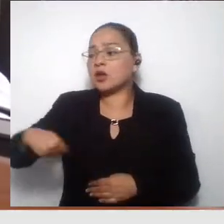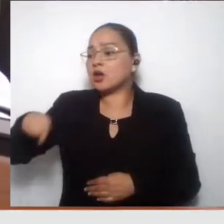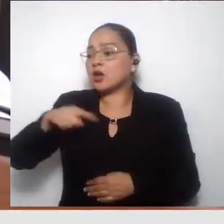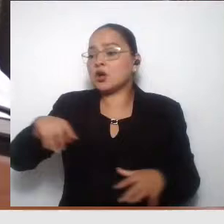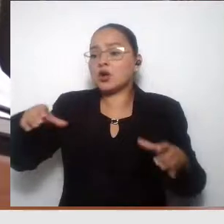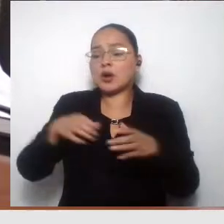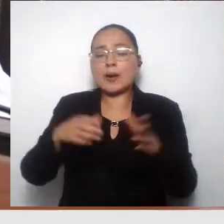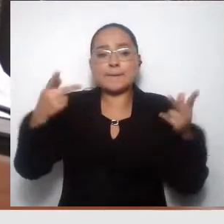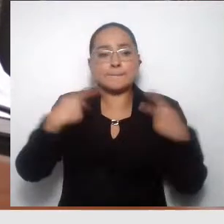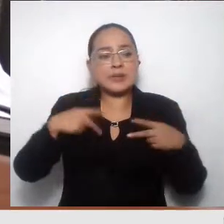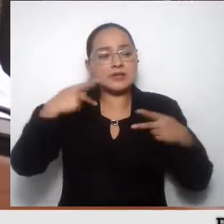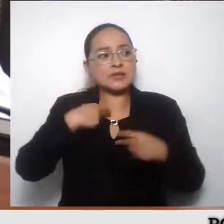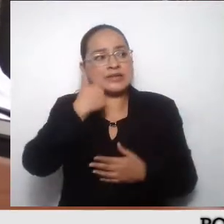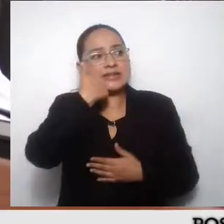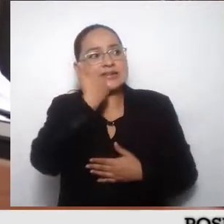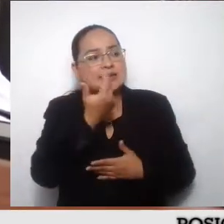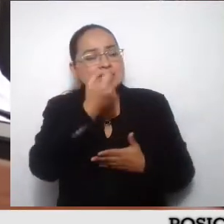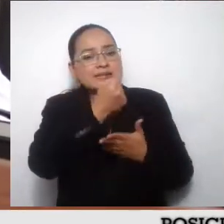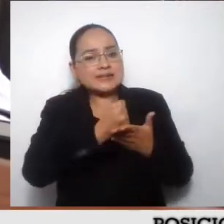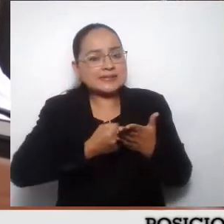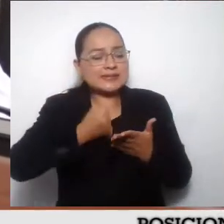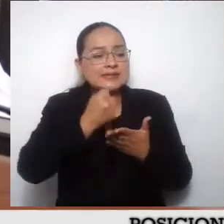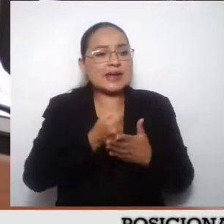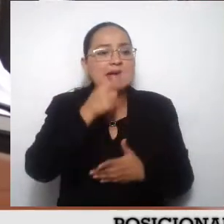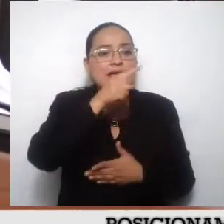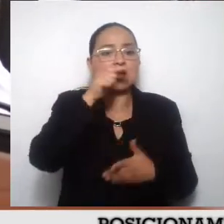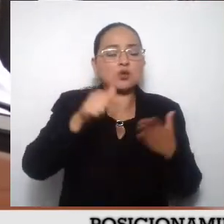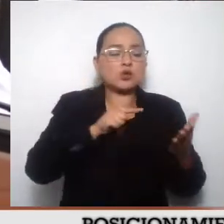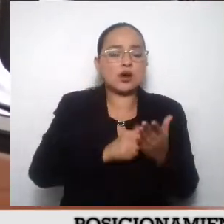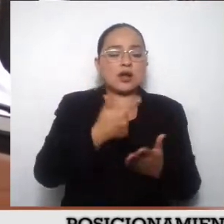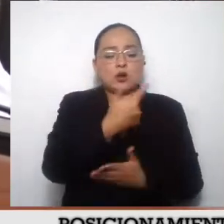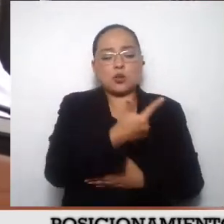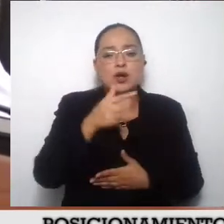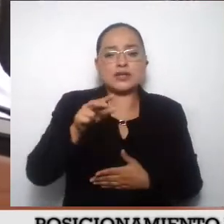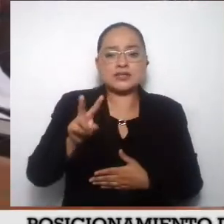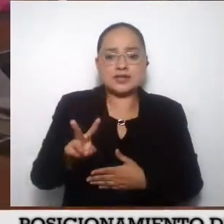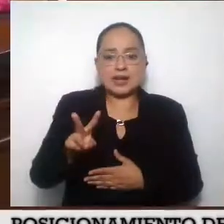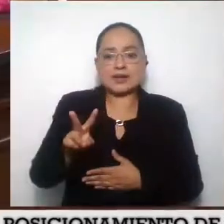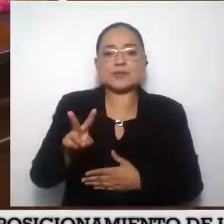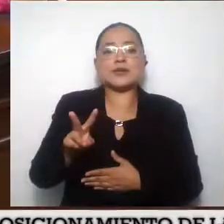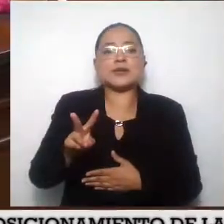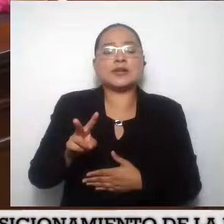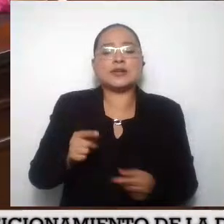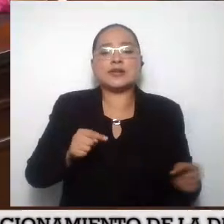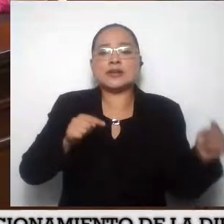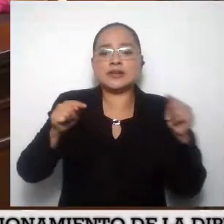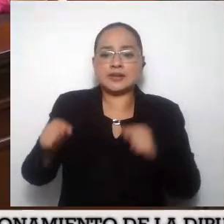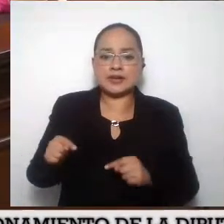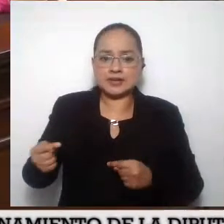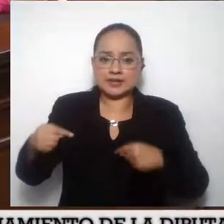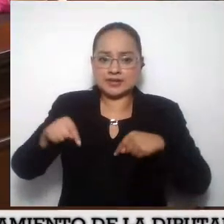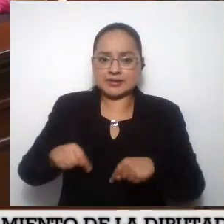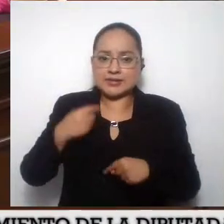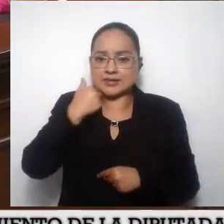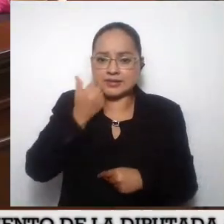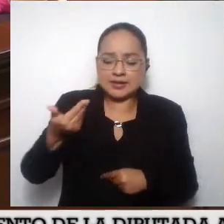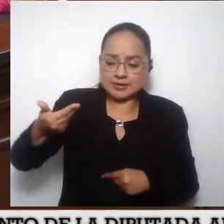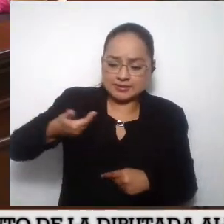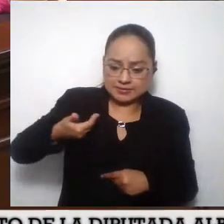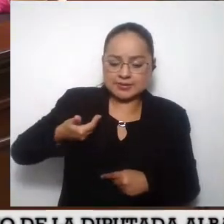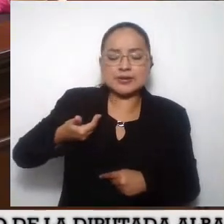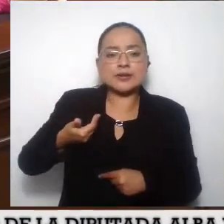demanda ciudadana que desde Guasave se ha hecho llegar aquí a esta tribuna y